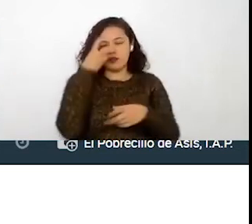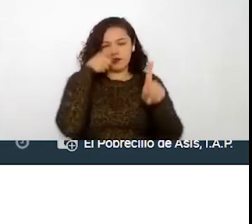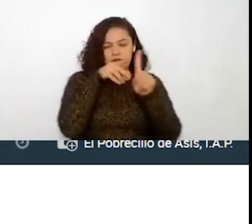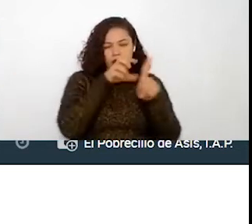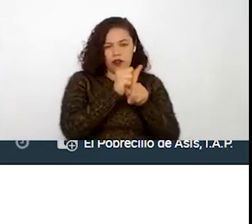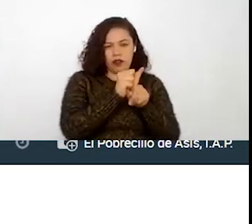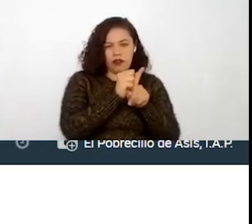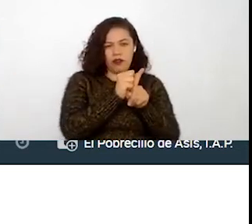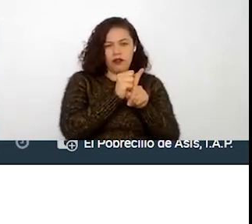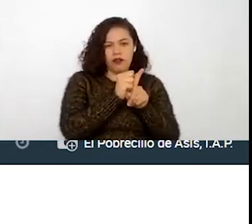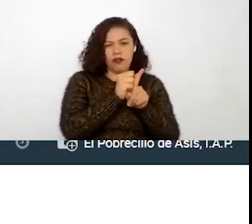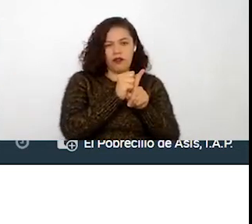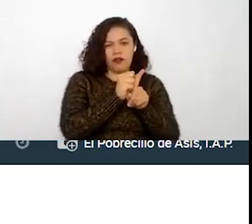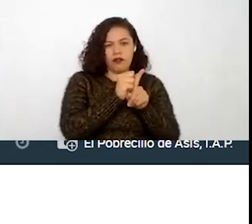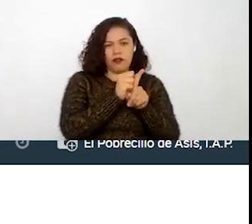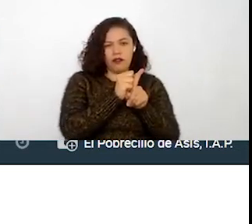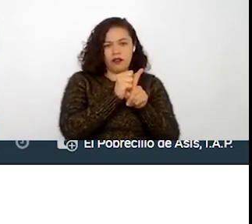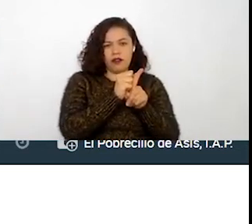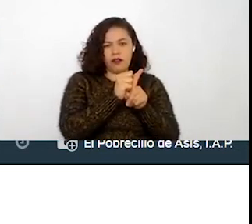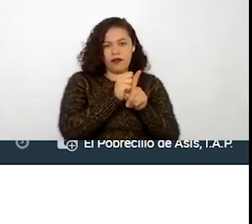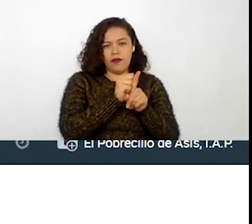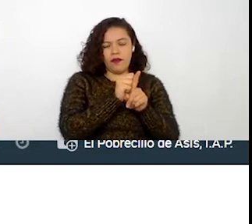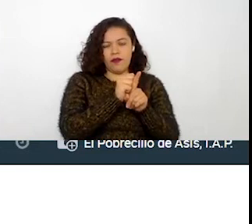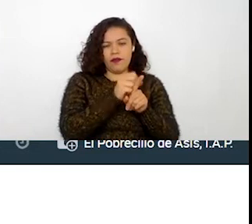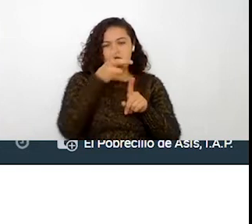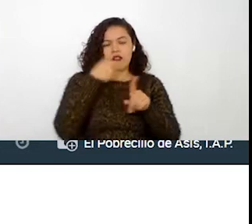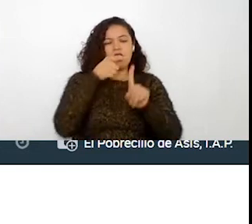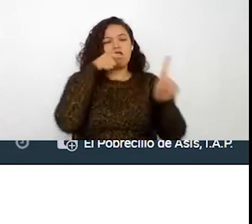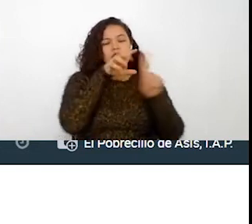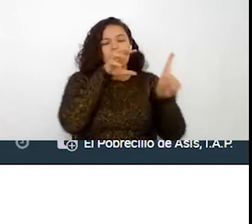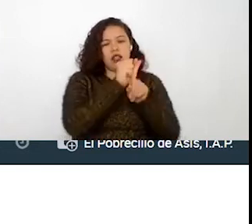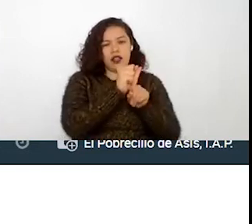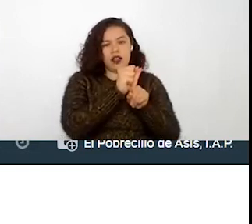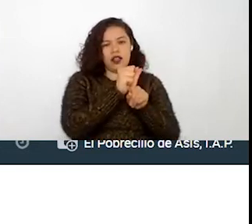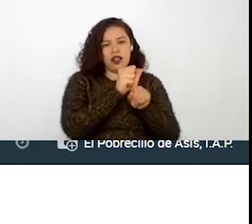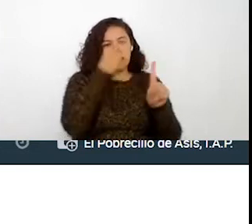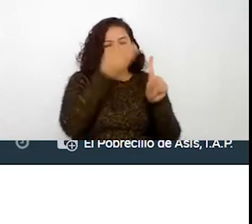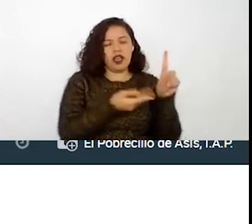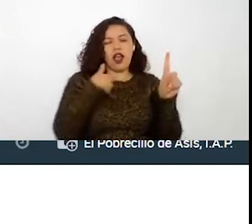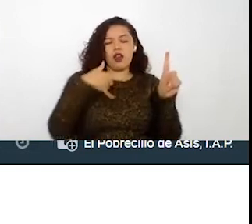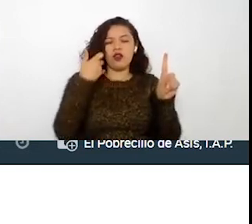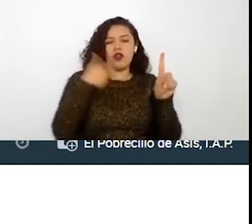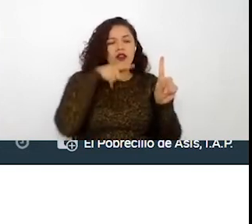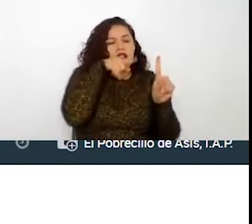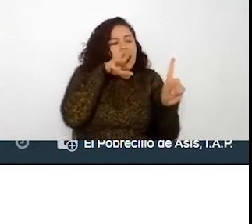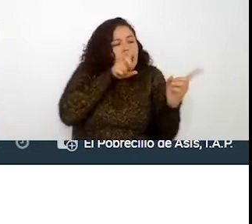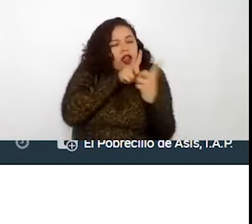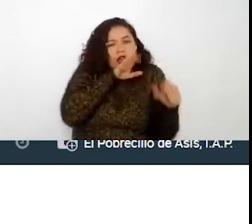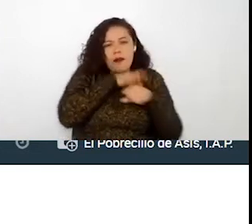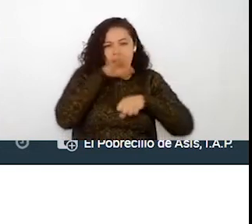llegar es la intención del objetivo poder llegar a estos adolescentes y